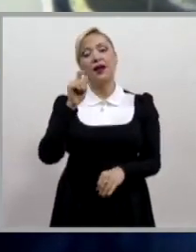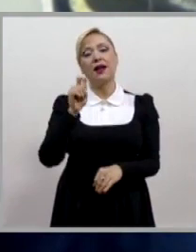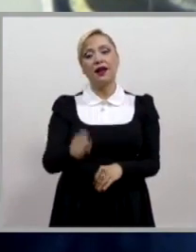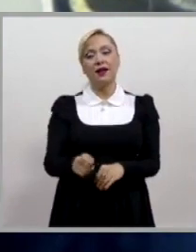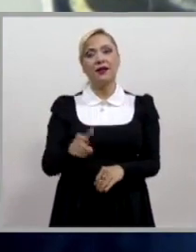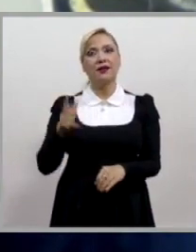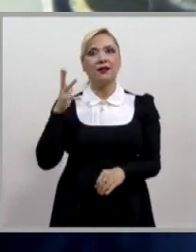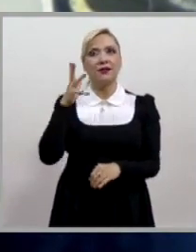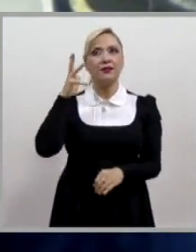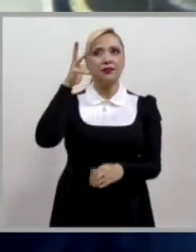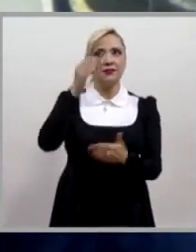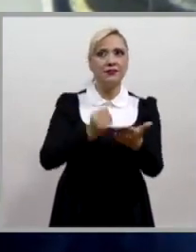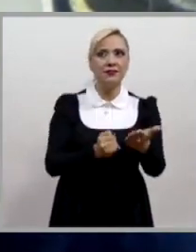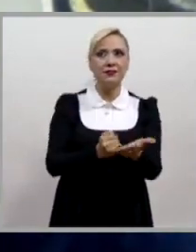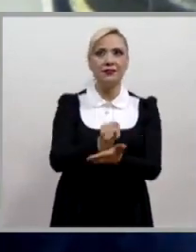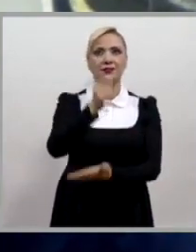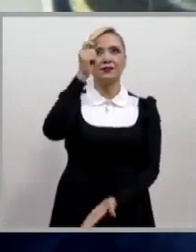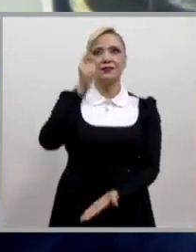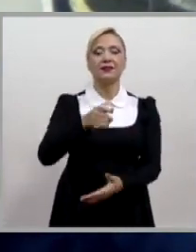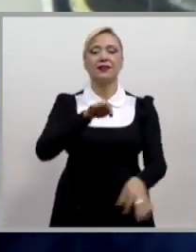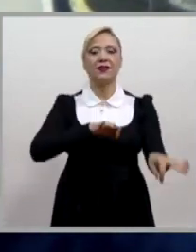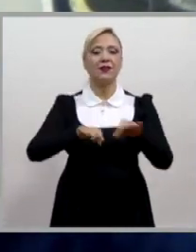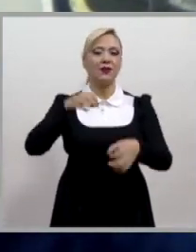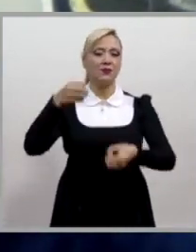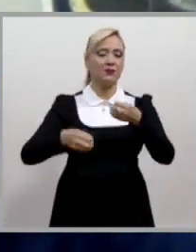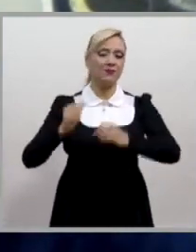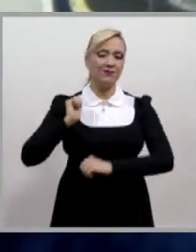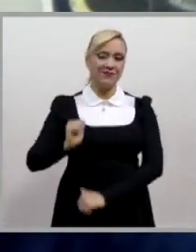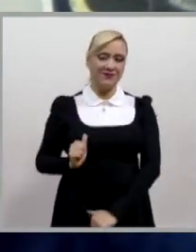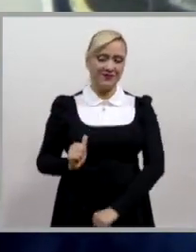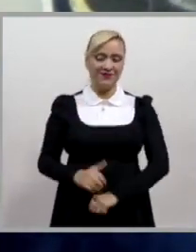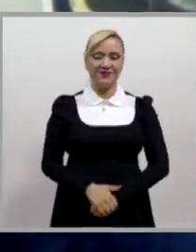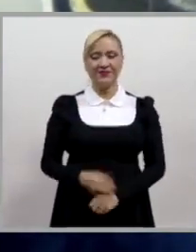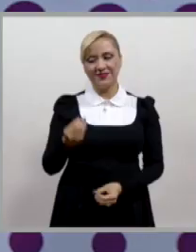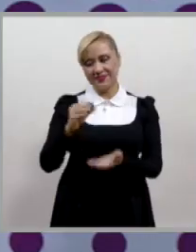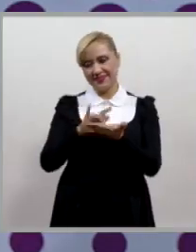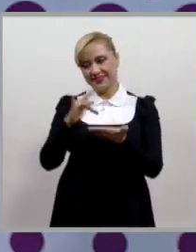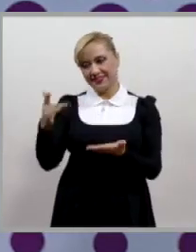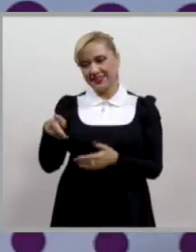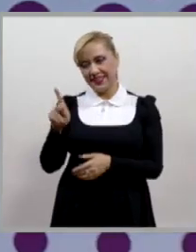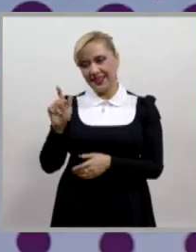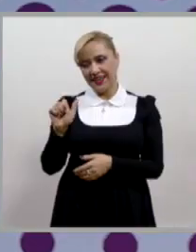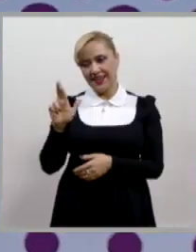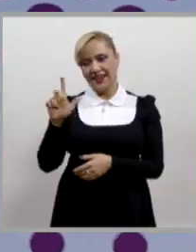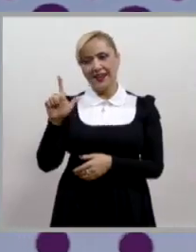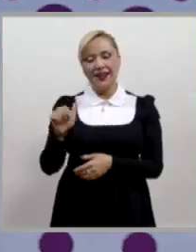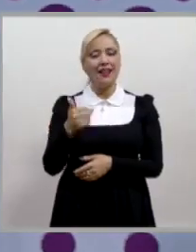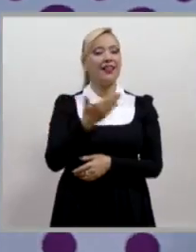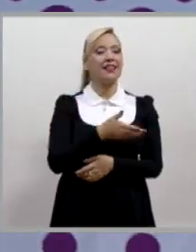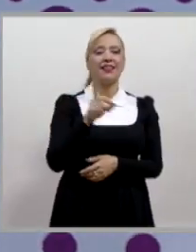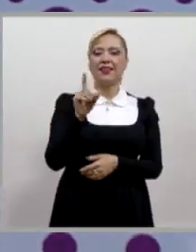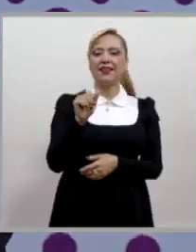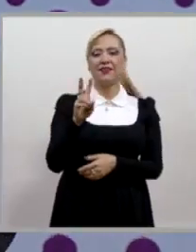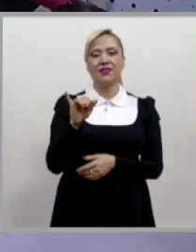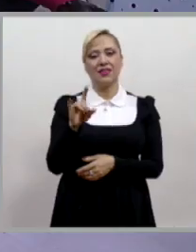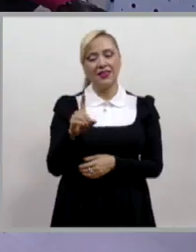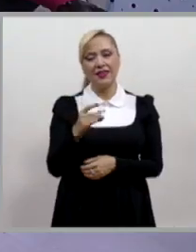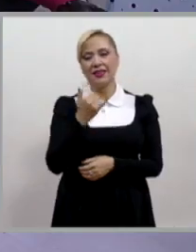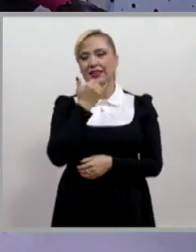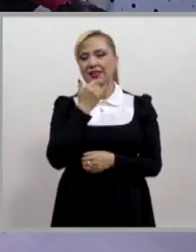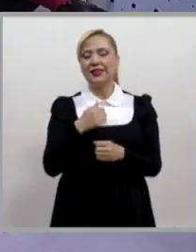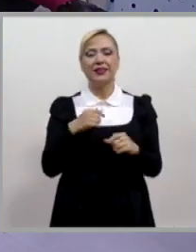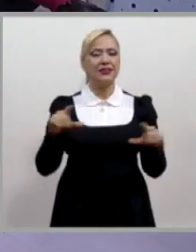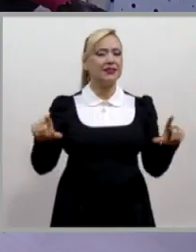muchas decisiones y nuevos caminos para el Poder Judicial. Muchas gracias, Carla. David, para terminar, tenemos un par de minutos, por favor. Gracias, es